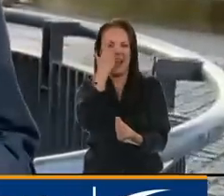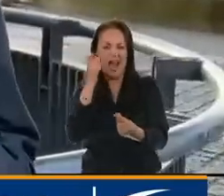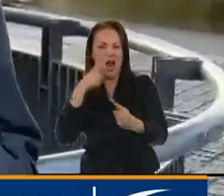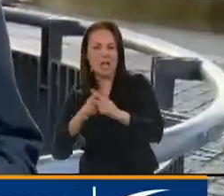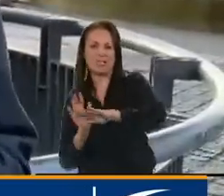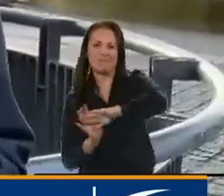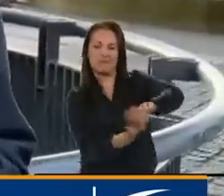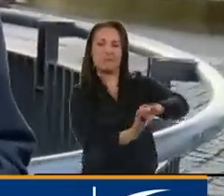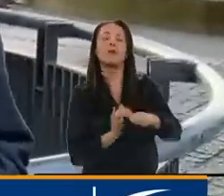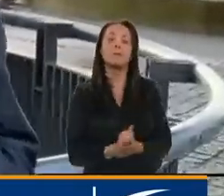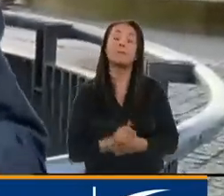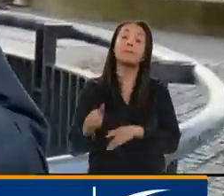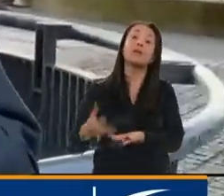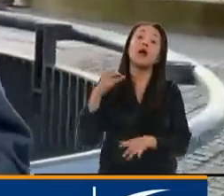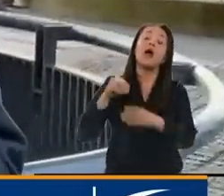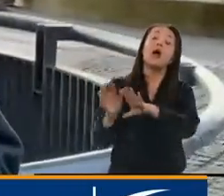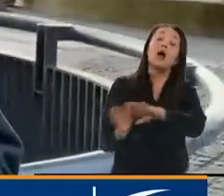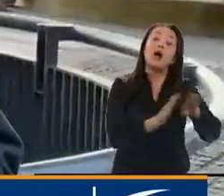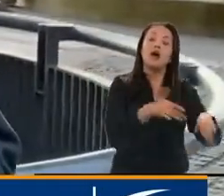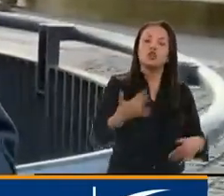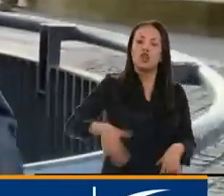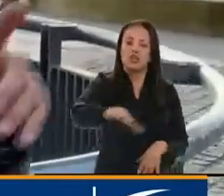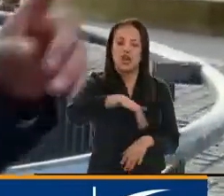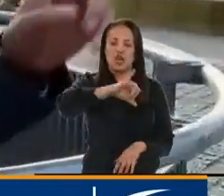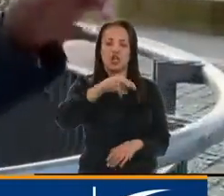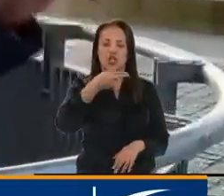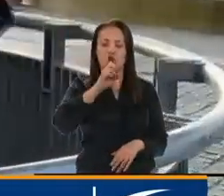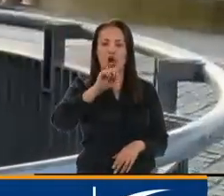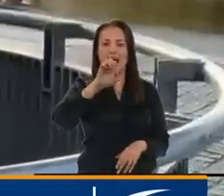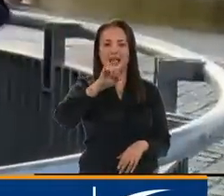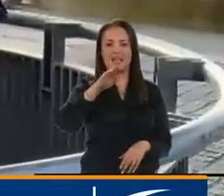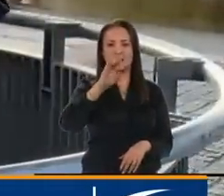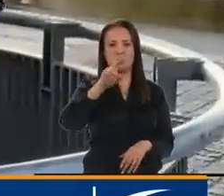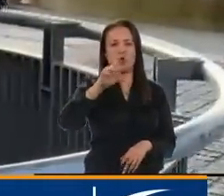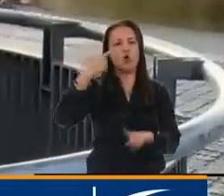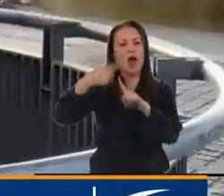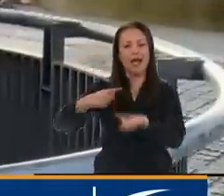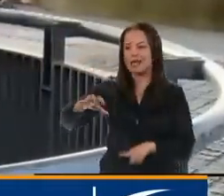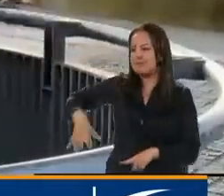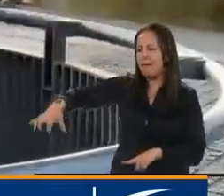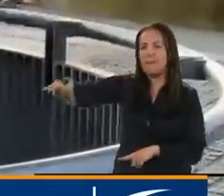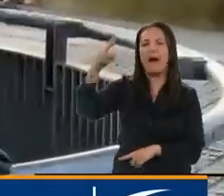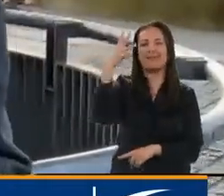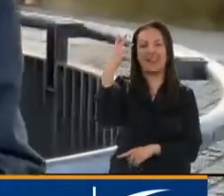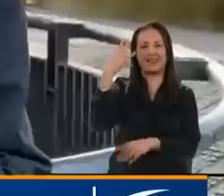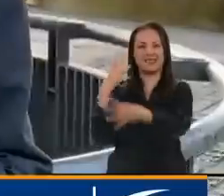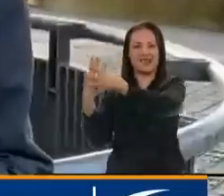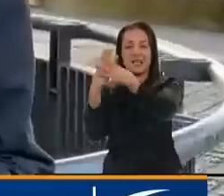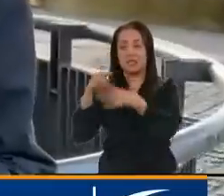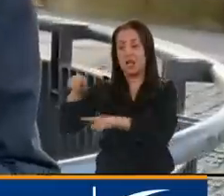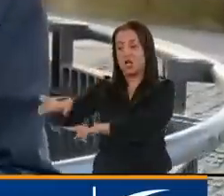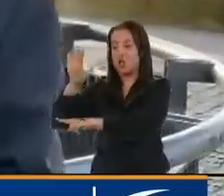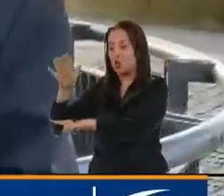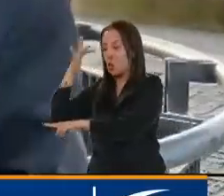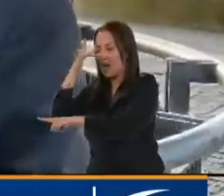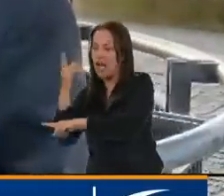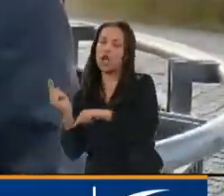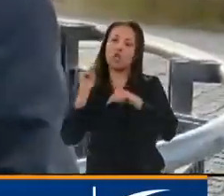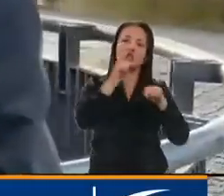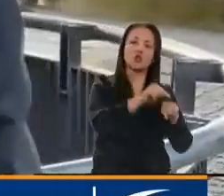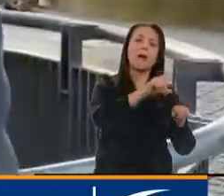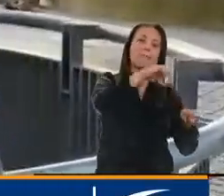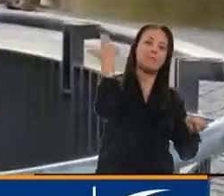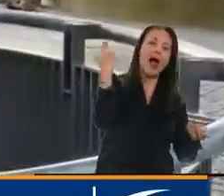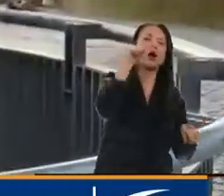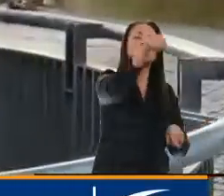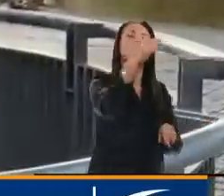Me despido desde Johannesburgo, en el lugar donde operaban tres cárceles: la cárcel de los negros, la cárcel de los blancos y la cárcel